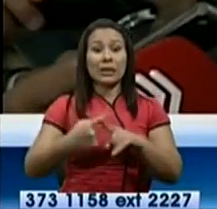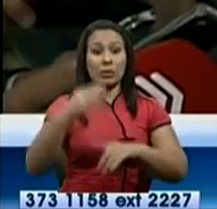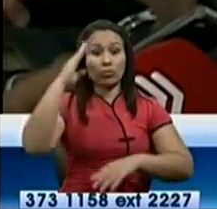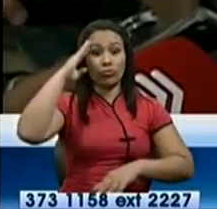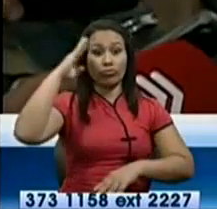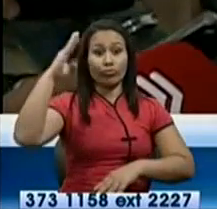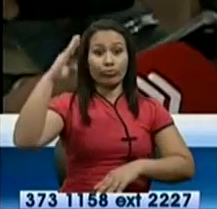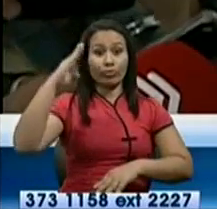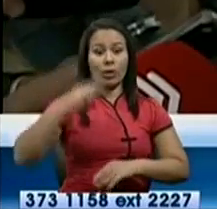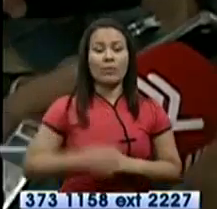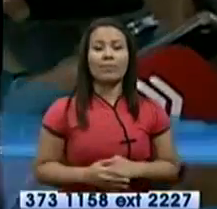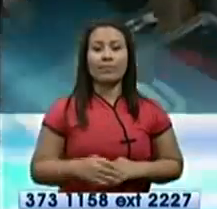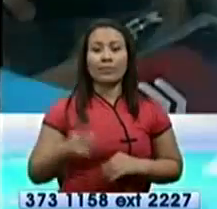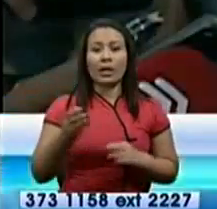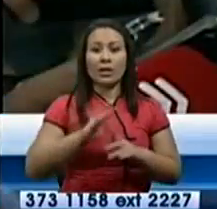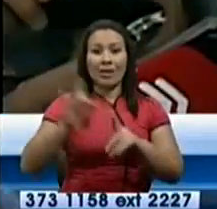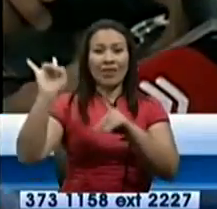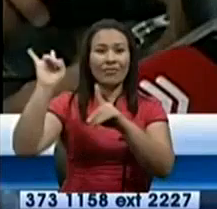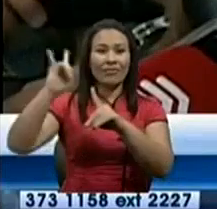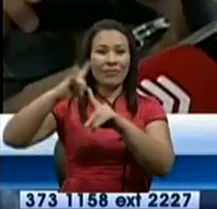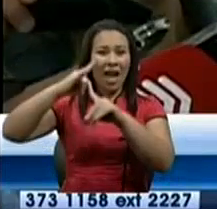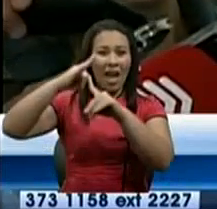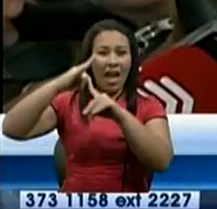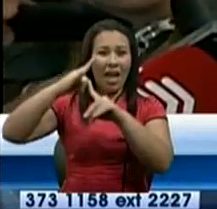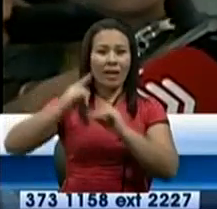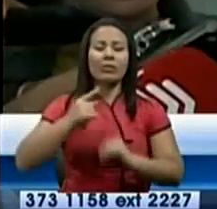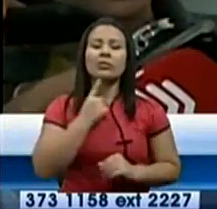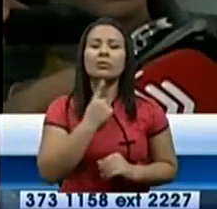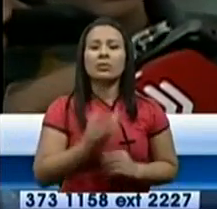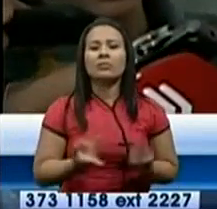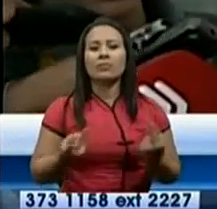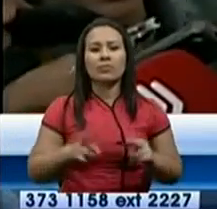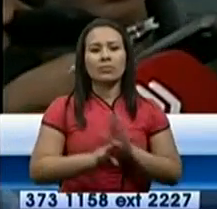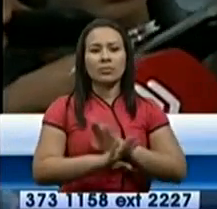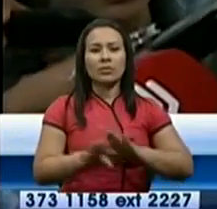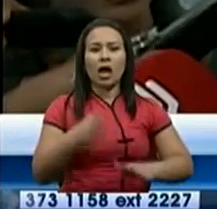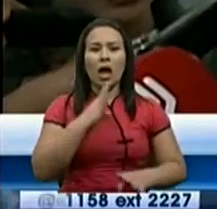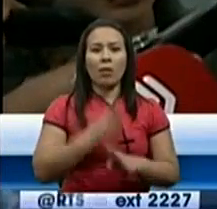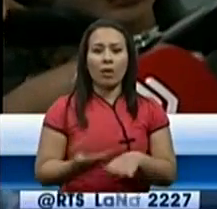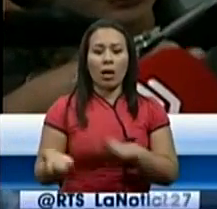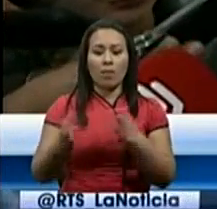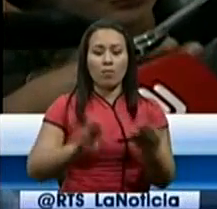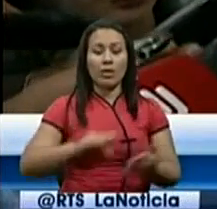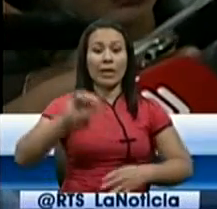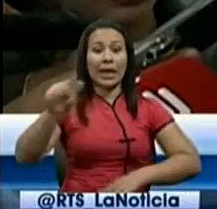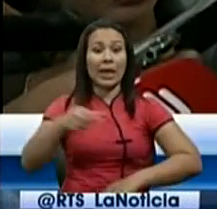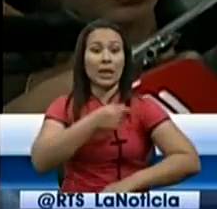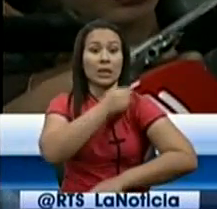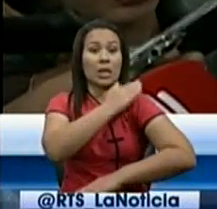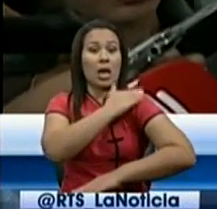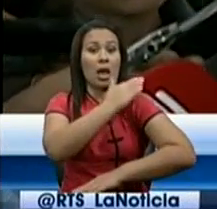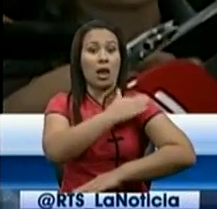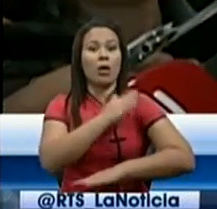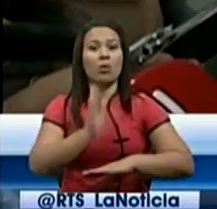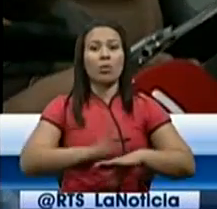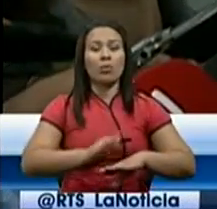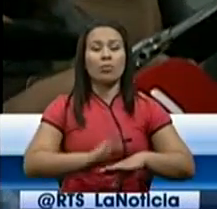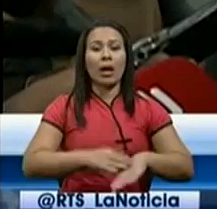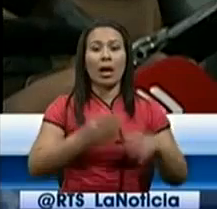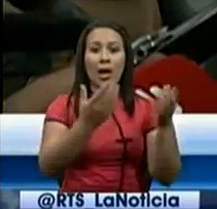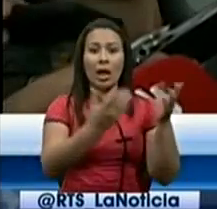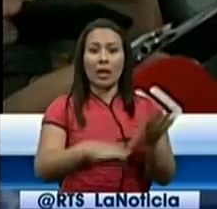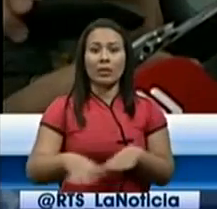y esas conclusiones ya pagadas dicen que la muerte del general Gabela fue consecuencia de sus